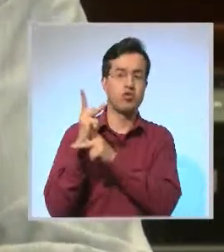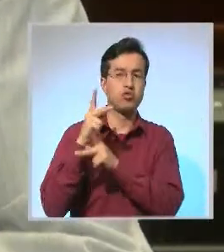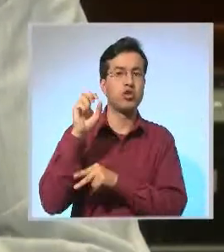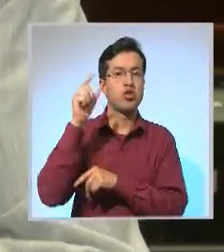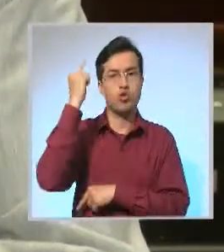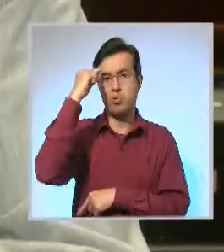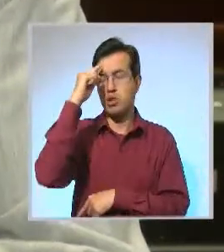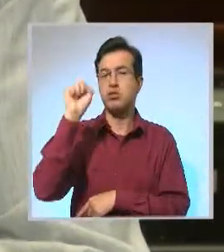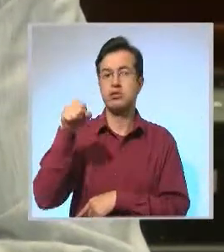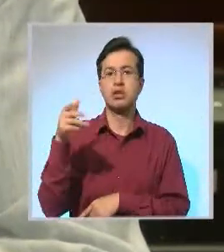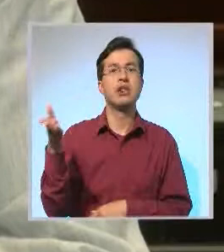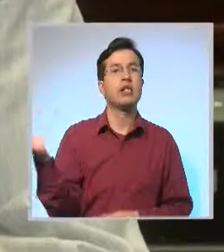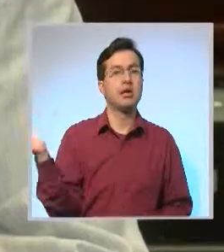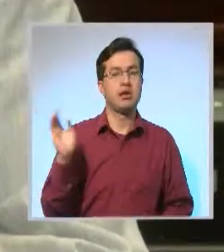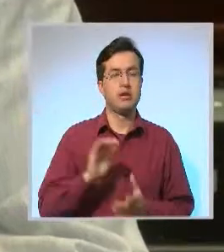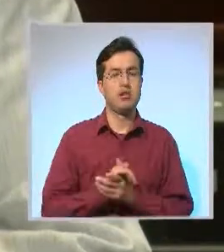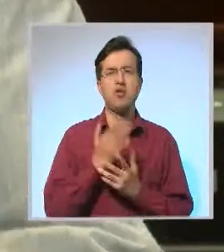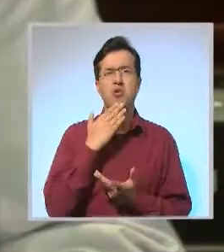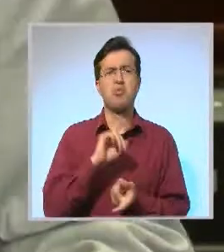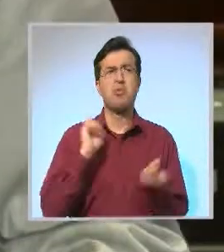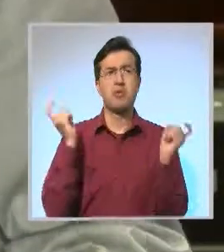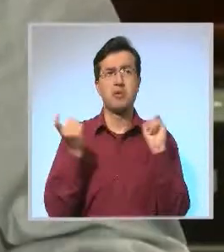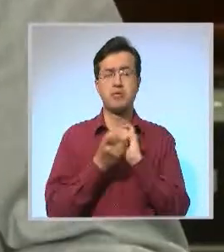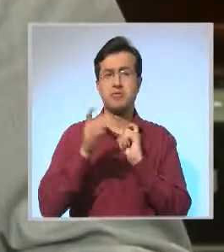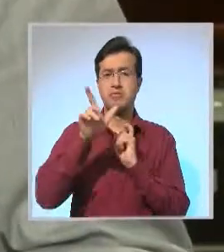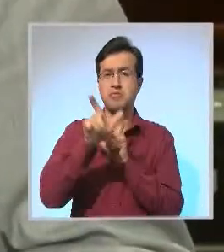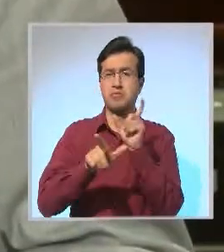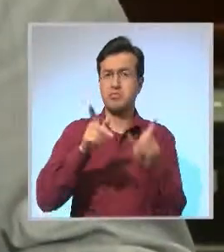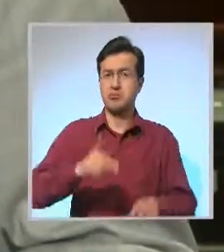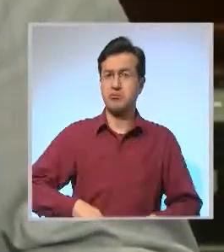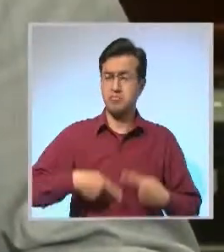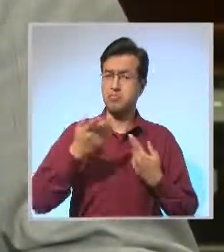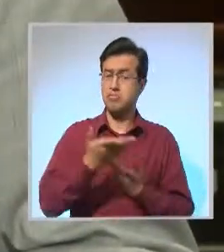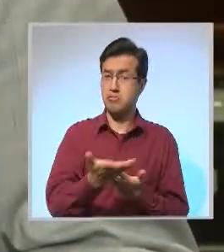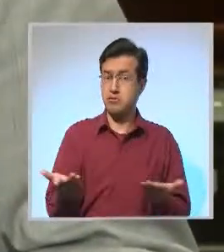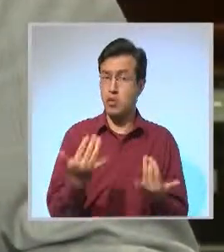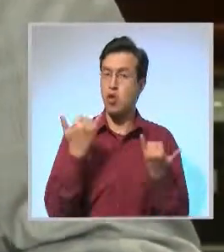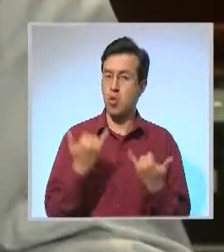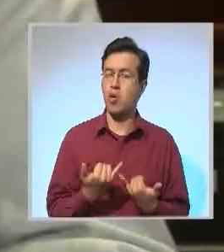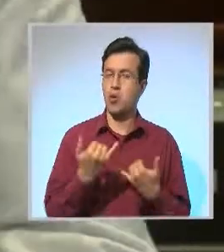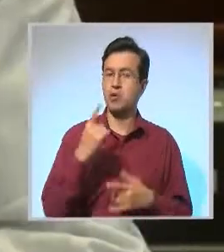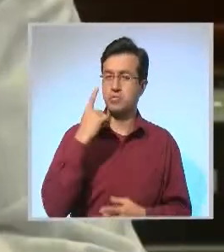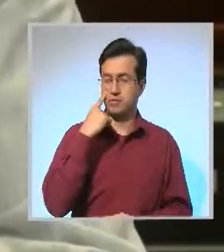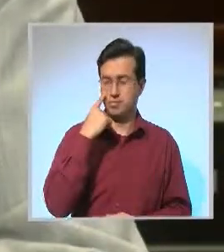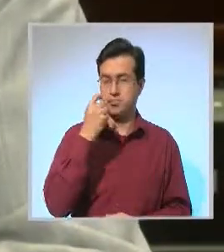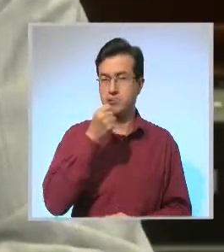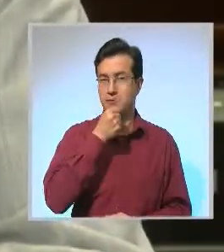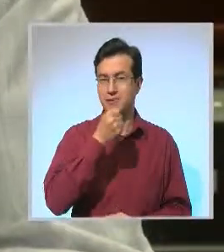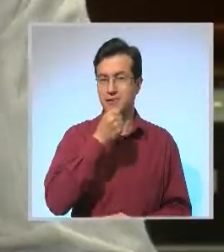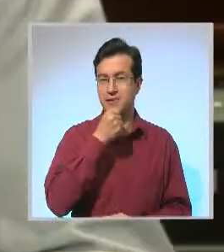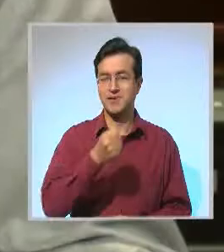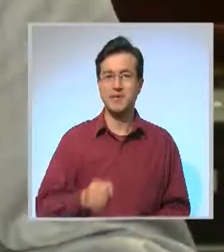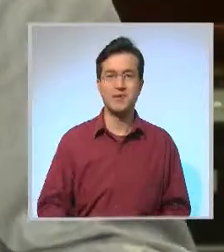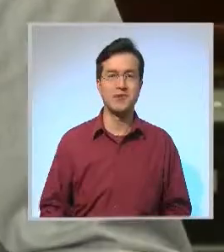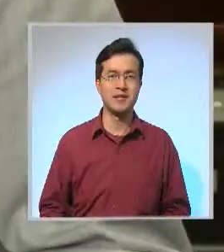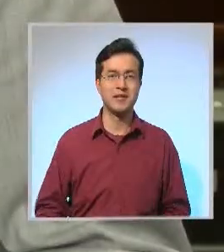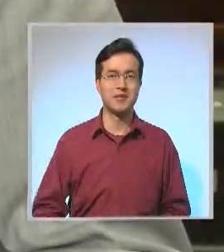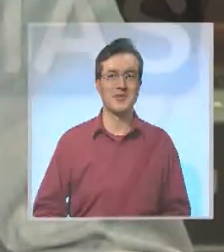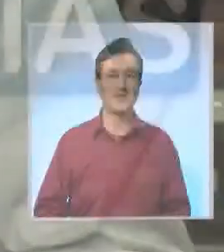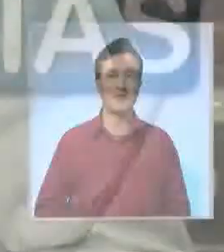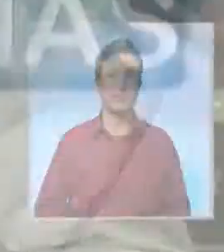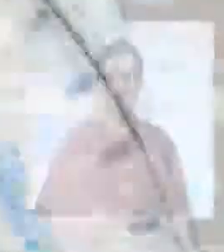como esta nueva ley va a cambiar la vida de los habitantes del archipiélago este tema es materia en nuestra primera entrevista de hoy